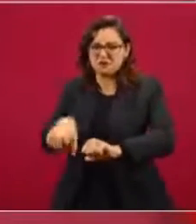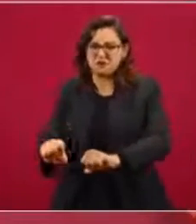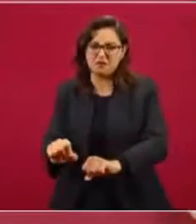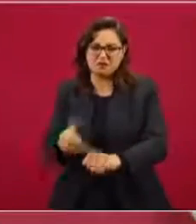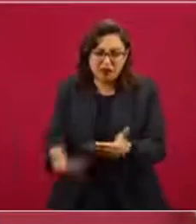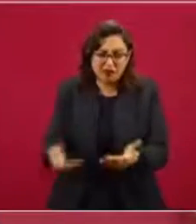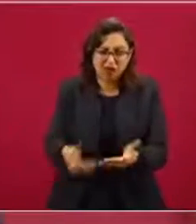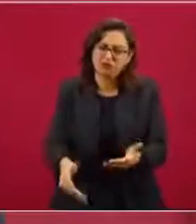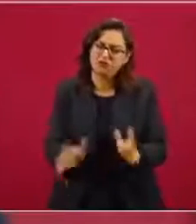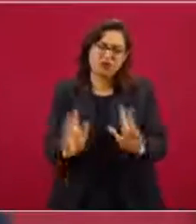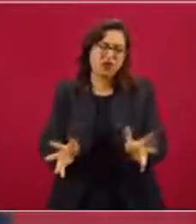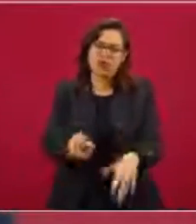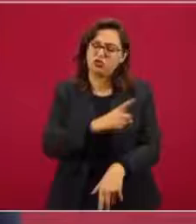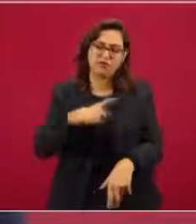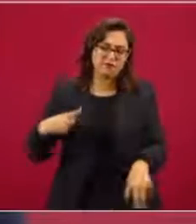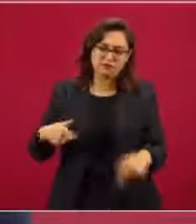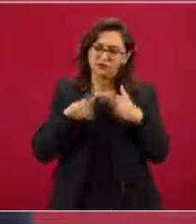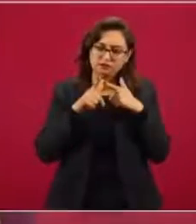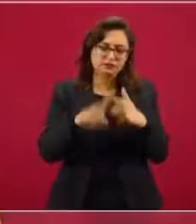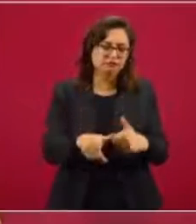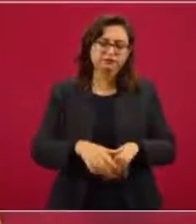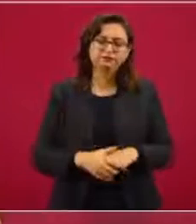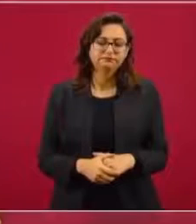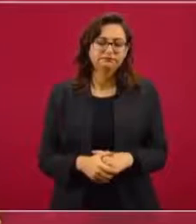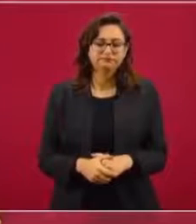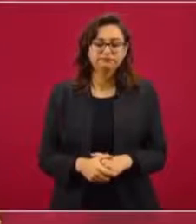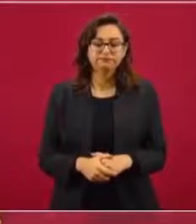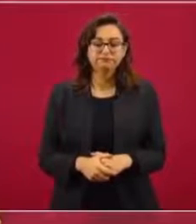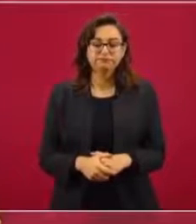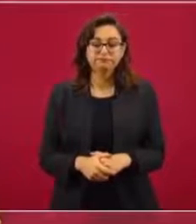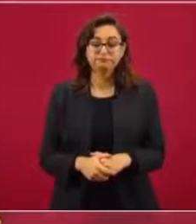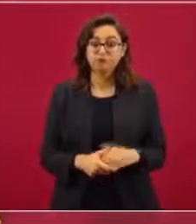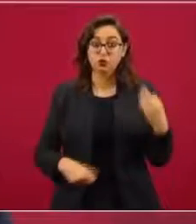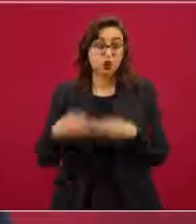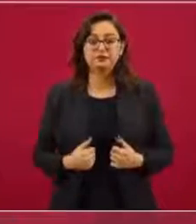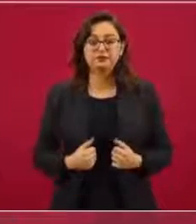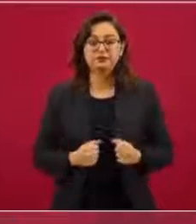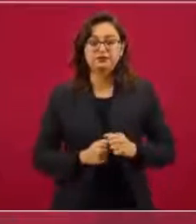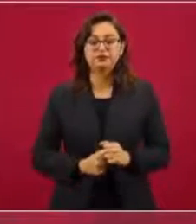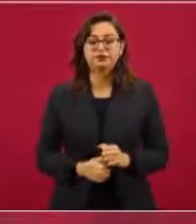debe de permitirse en el mundo.